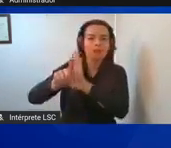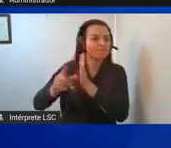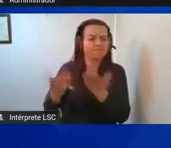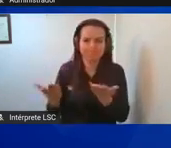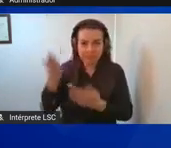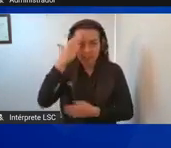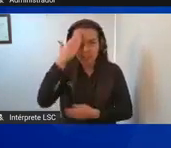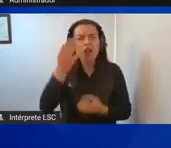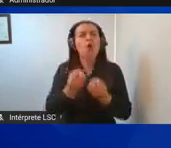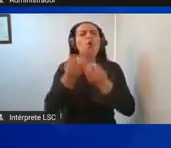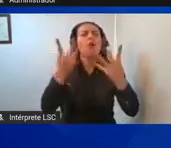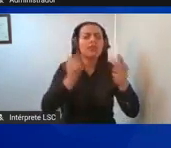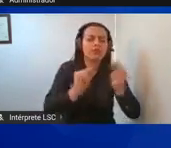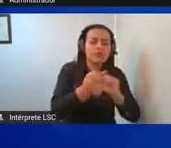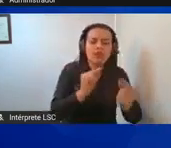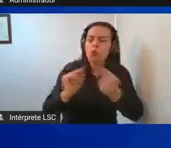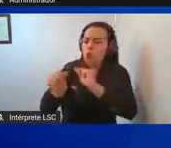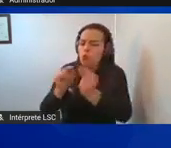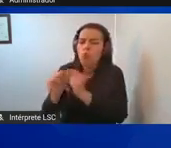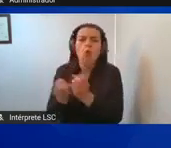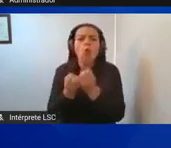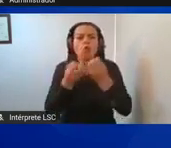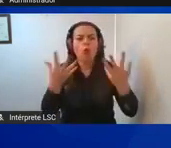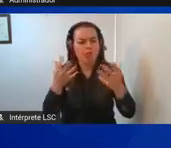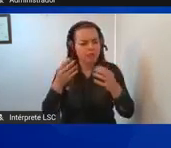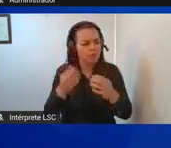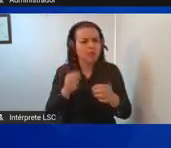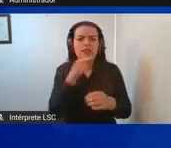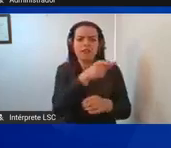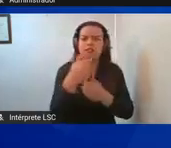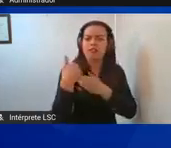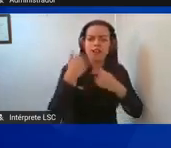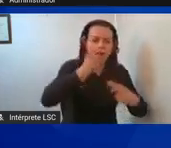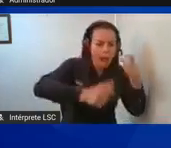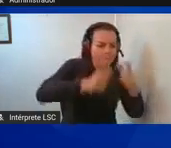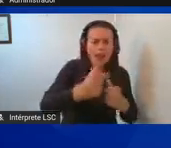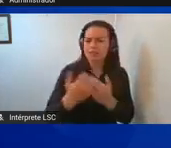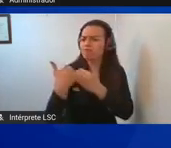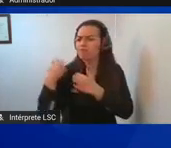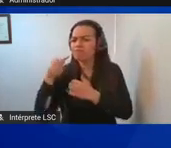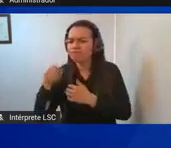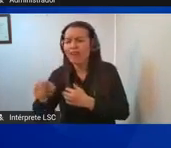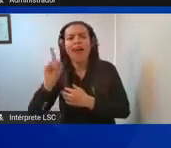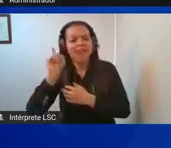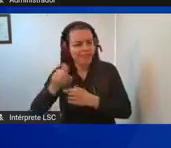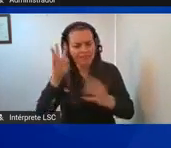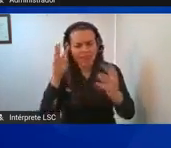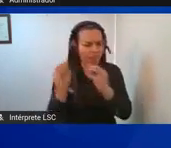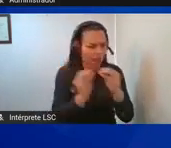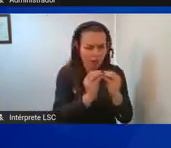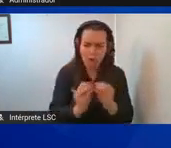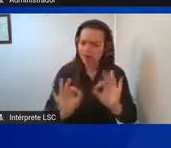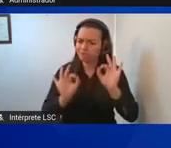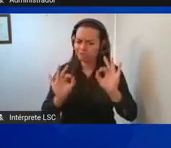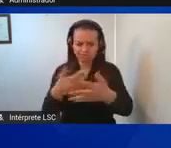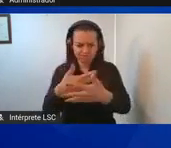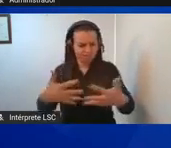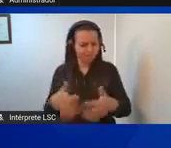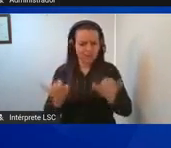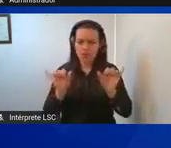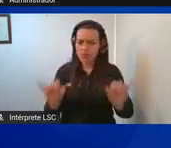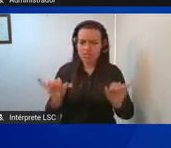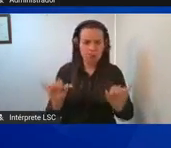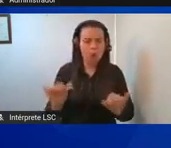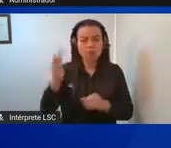cuando llegan a Senado, ni qué pasa cuando, digamos, se tienen que conciliar, ni cuántos son los tiempos que demoran o que puede demorar